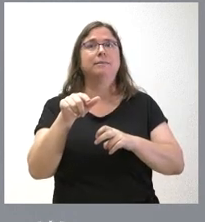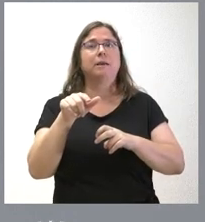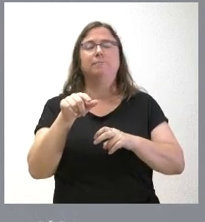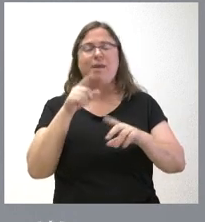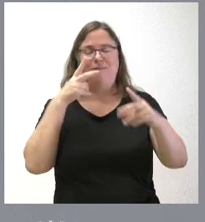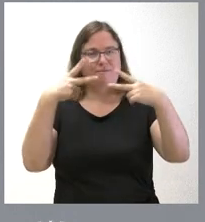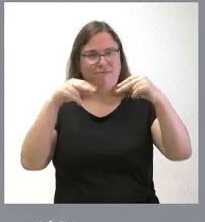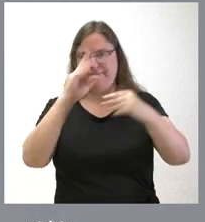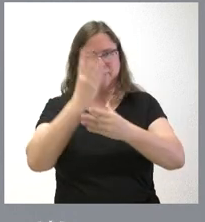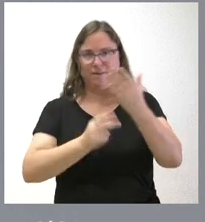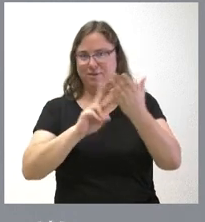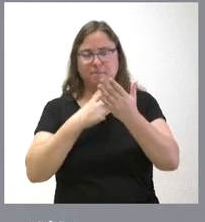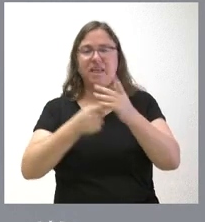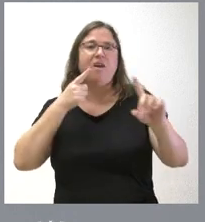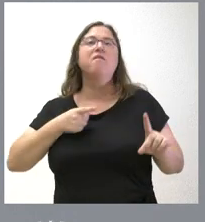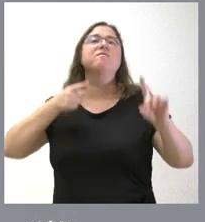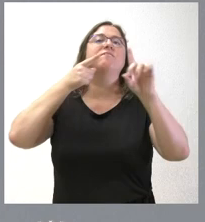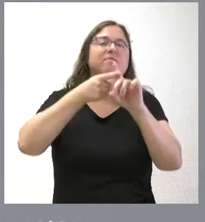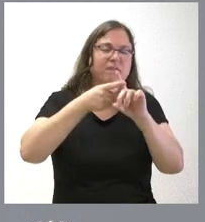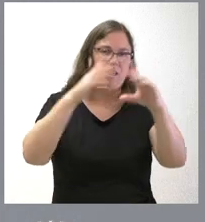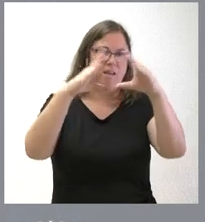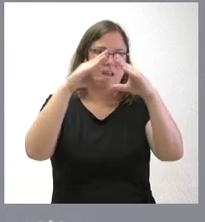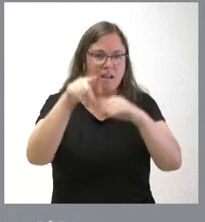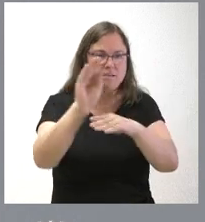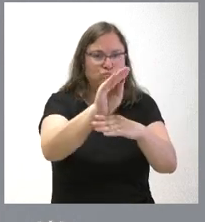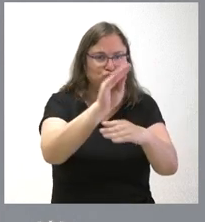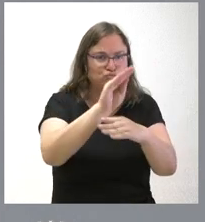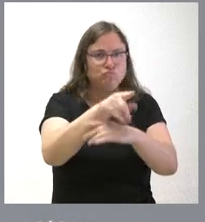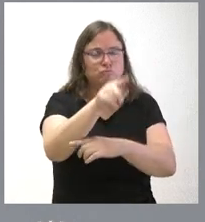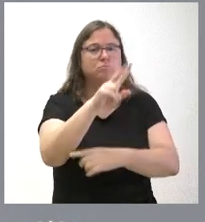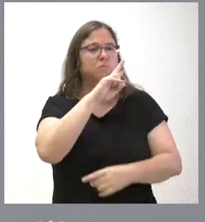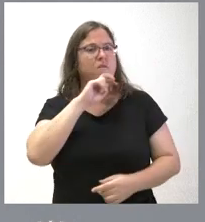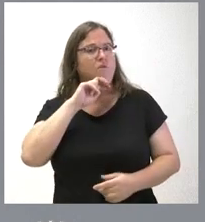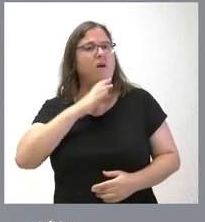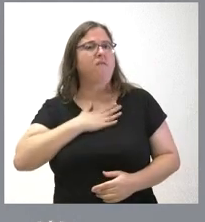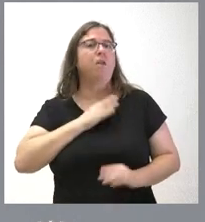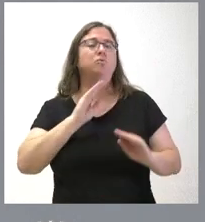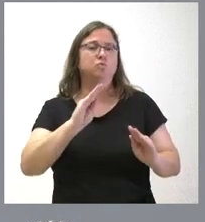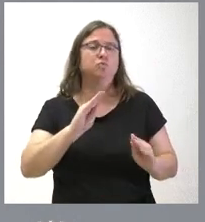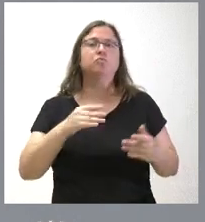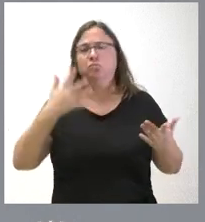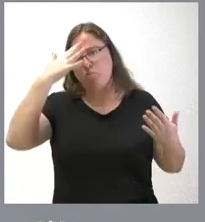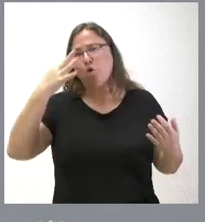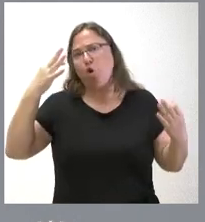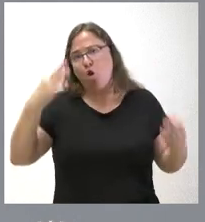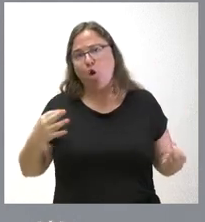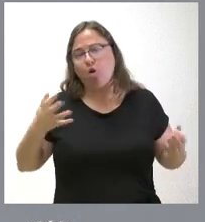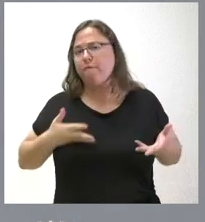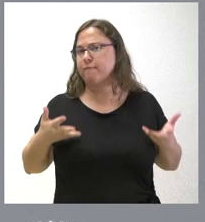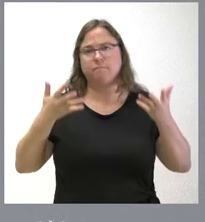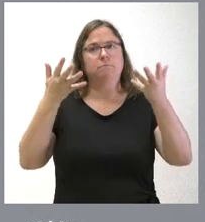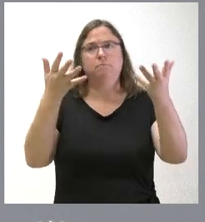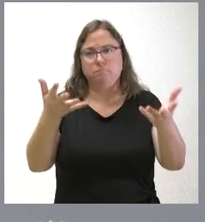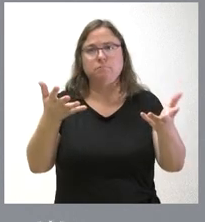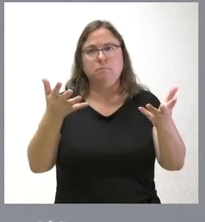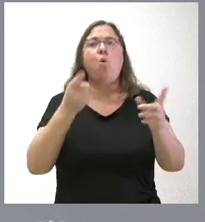que además sea garante del valor patrimonial que tiene pues lógicamente nuestra voluntad es que